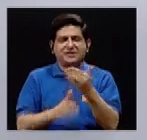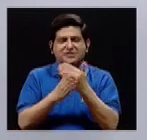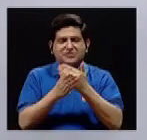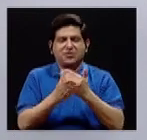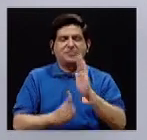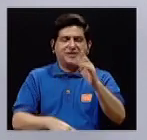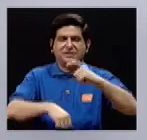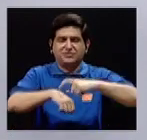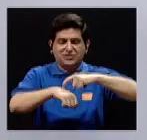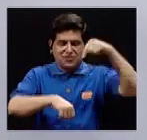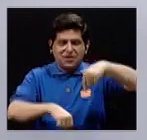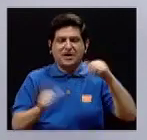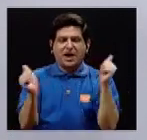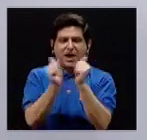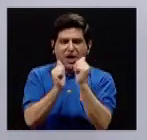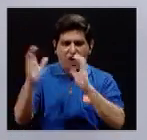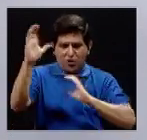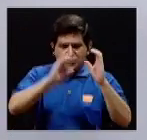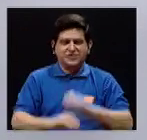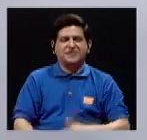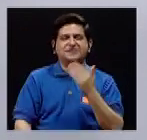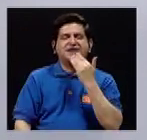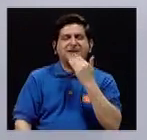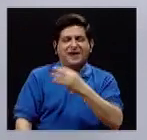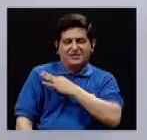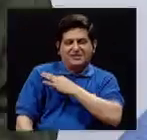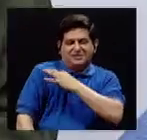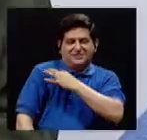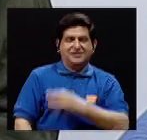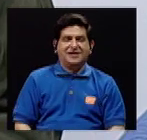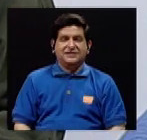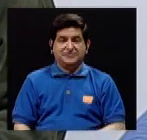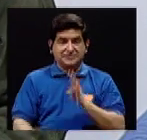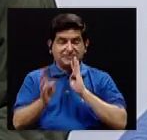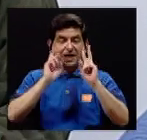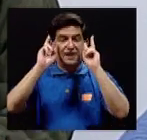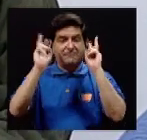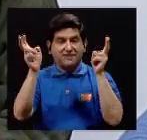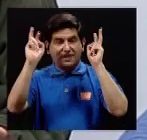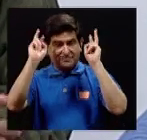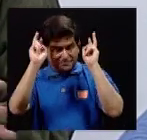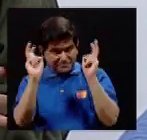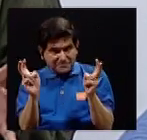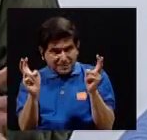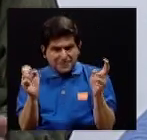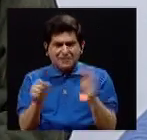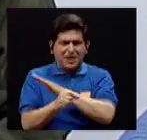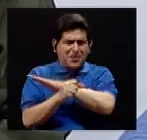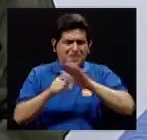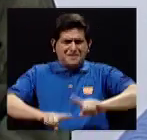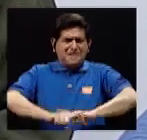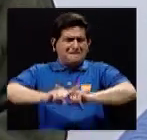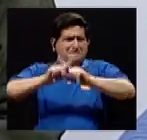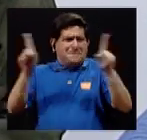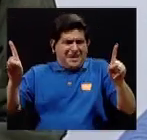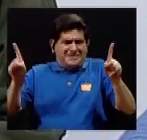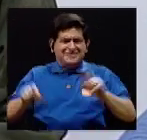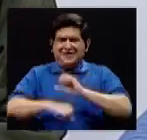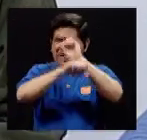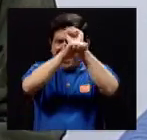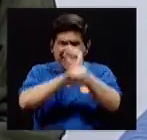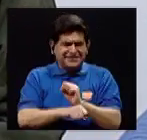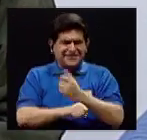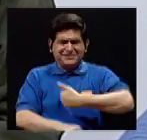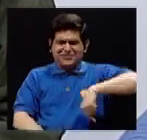su tiempo en conciencia Muchas gracias Gustavo por la invitación y vamos a hablar de un tema totalmente diferente a lo que